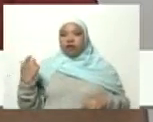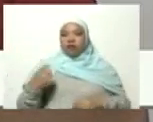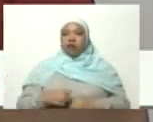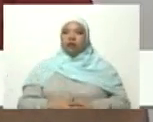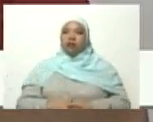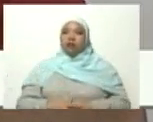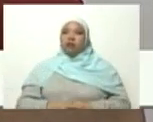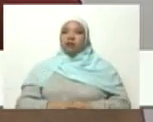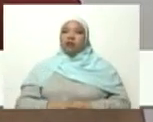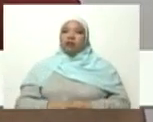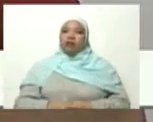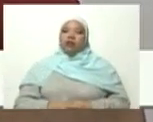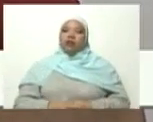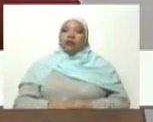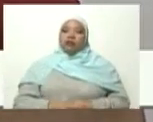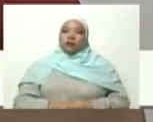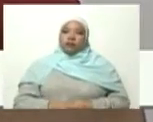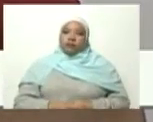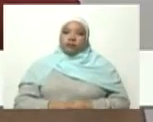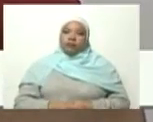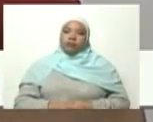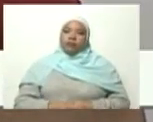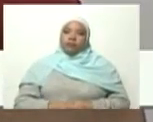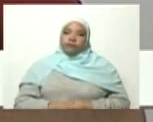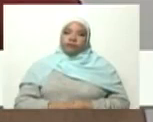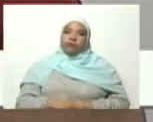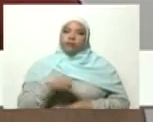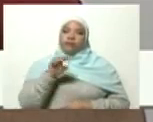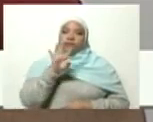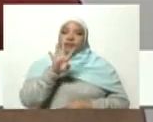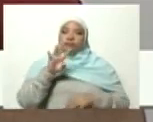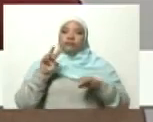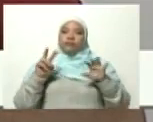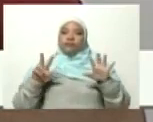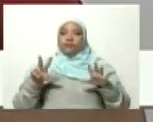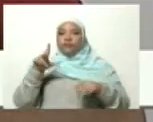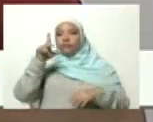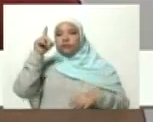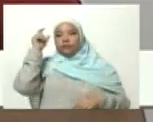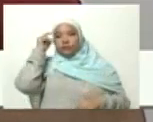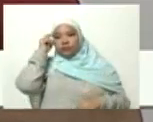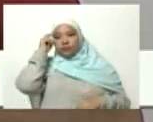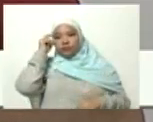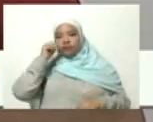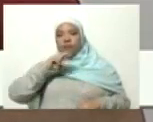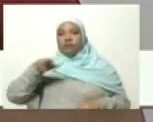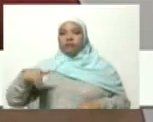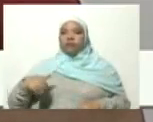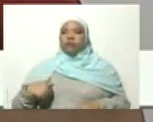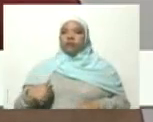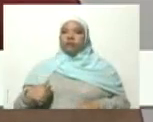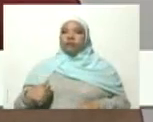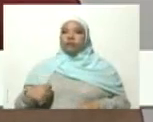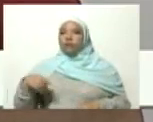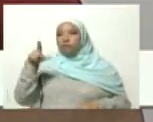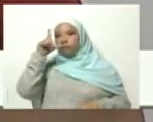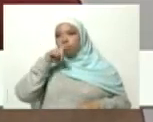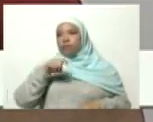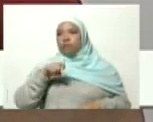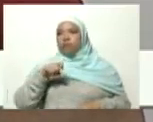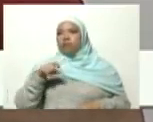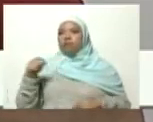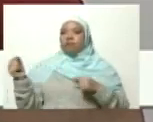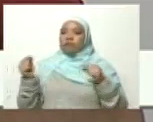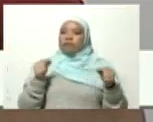vale? 48 días de este año. Nosotros al finalizar este año tenemos todas las